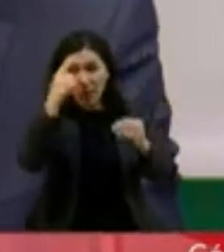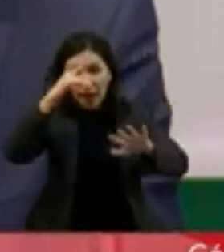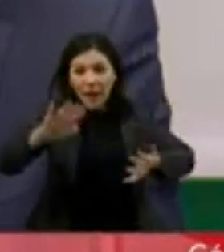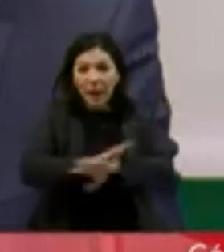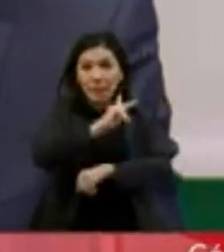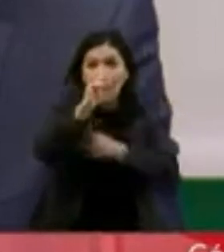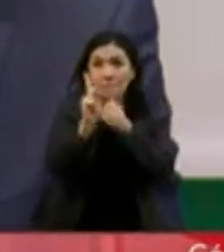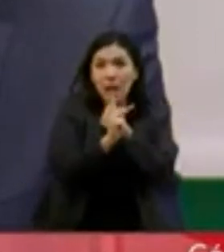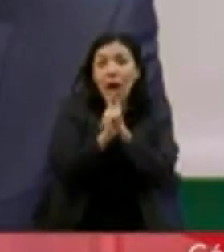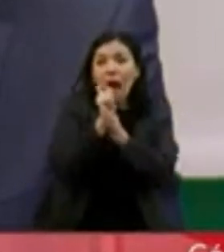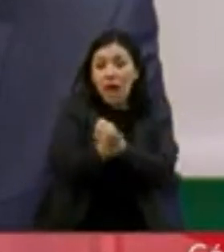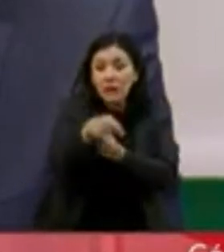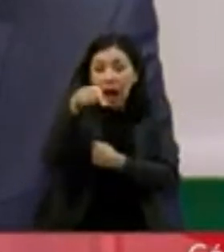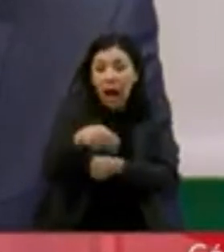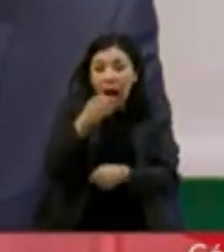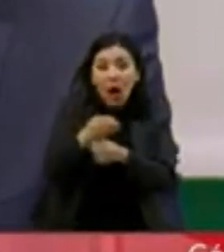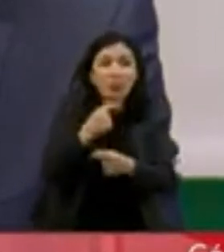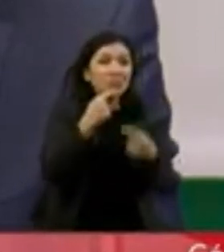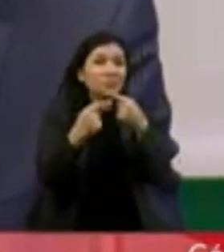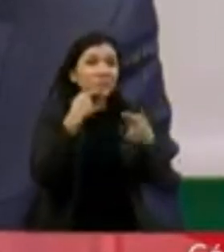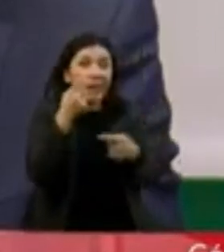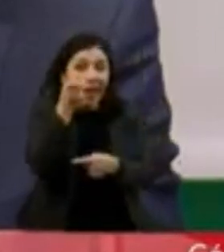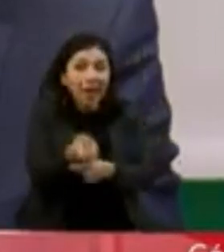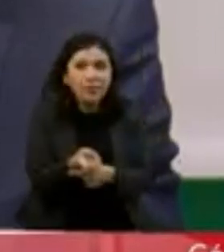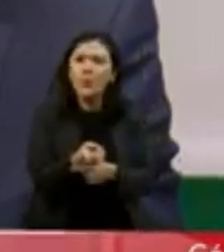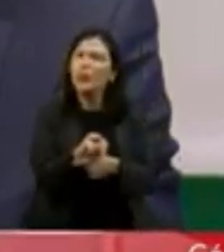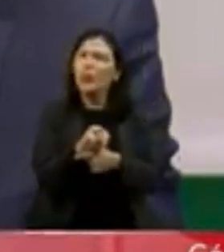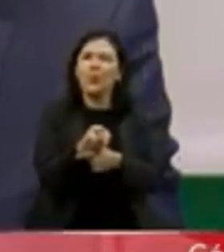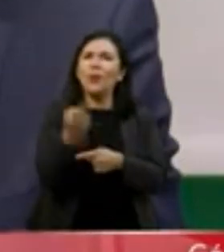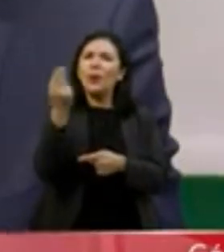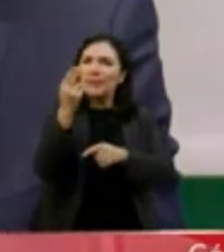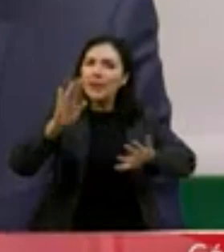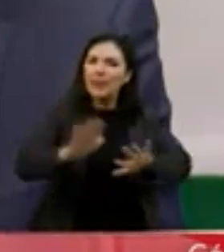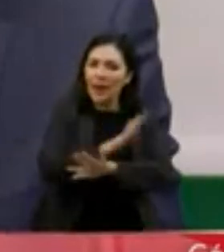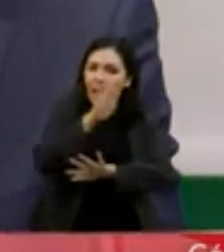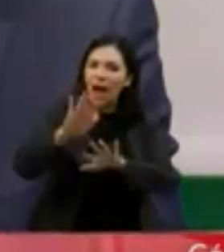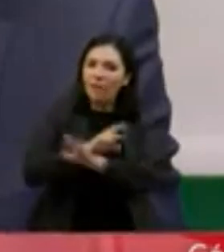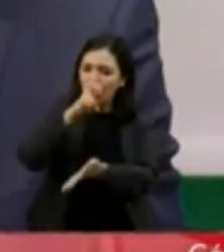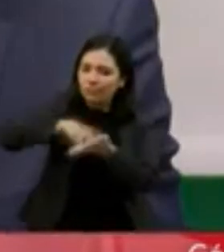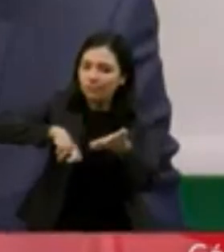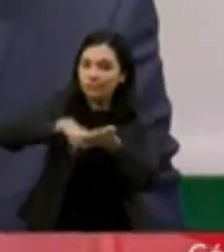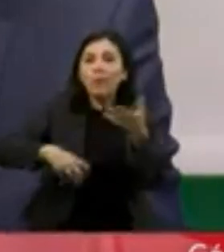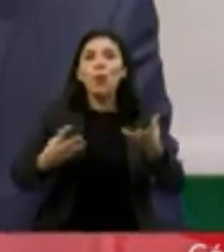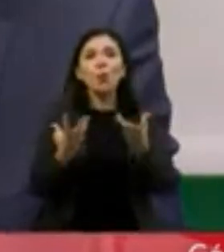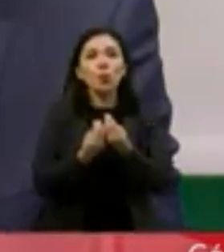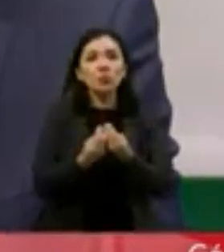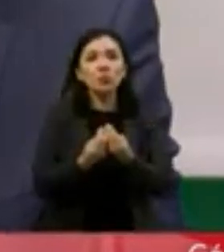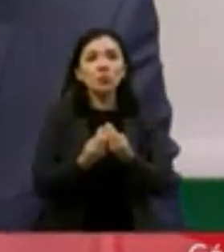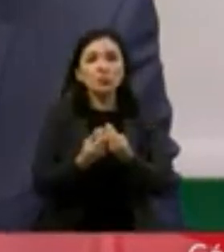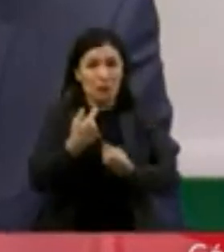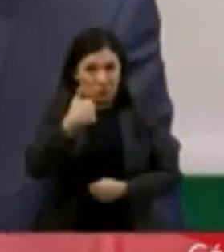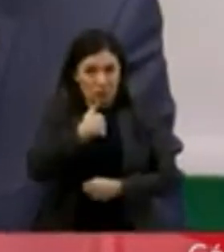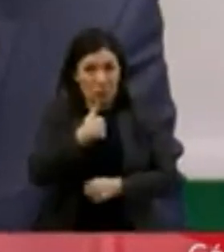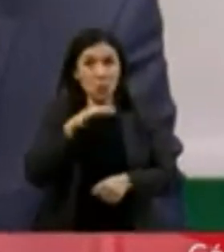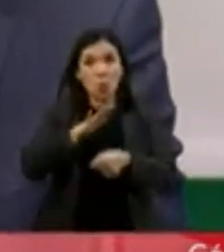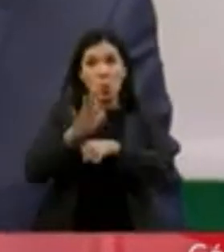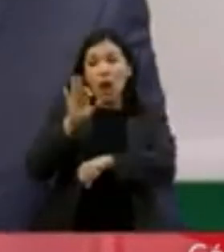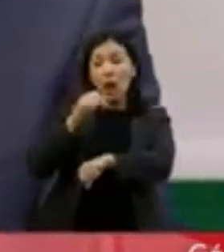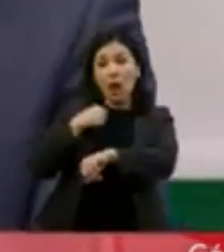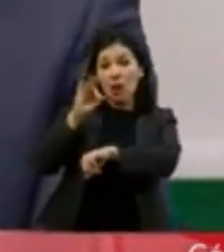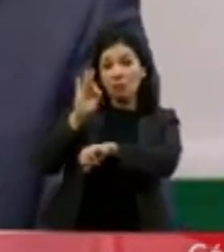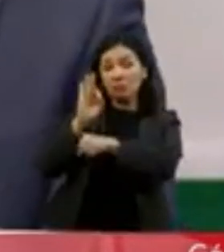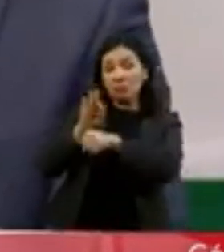país no es lo que aquí discutamos vamos construyendo entre todos y yo no soy partidario